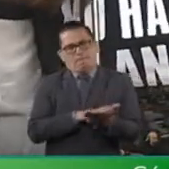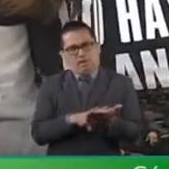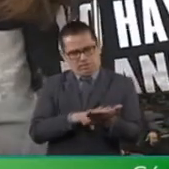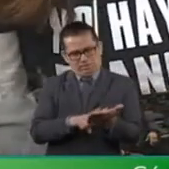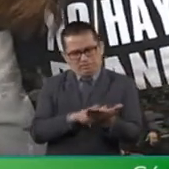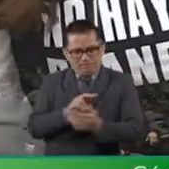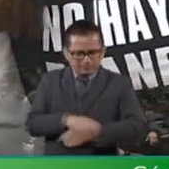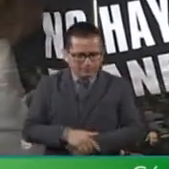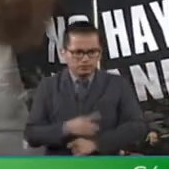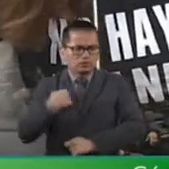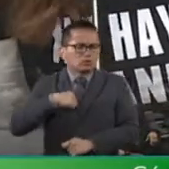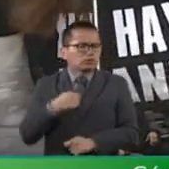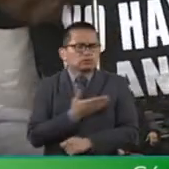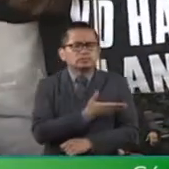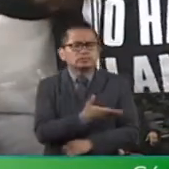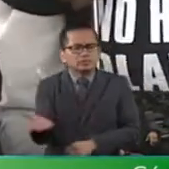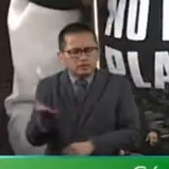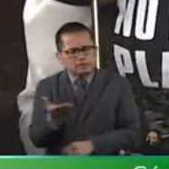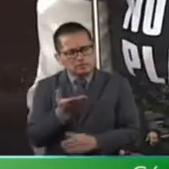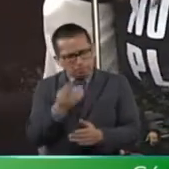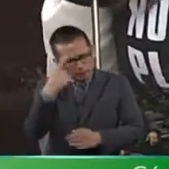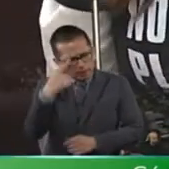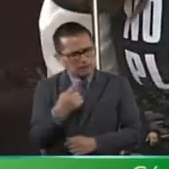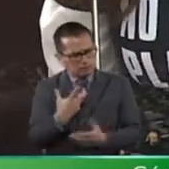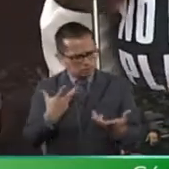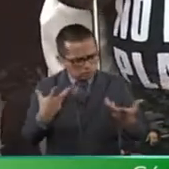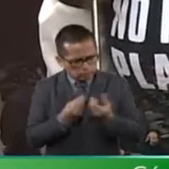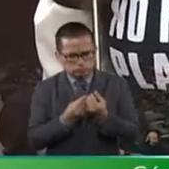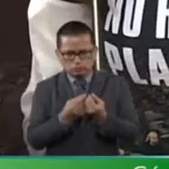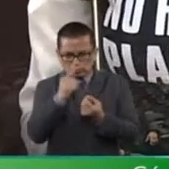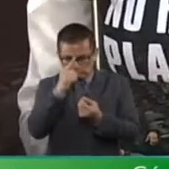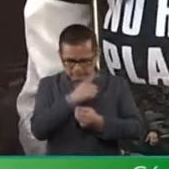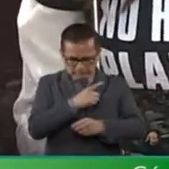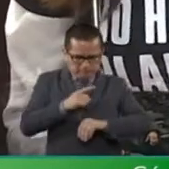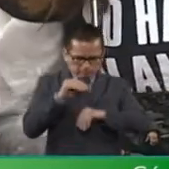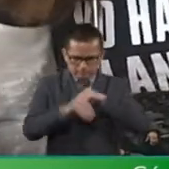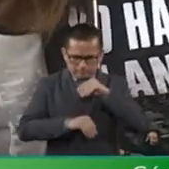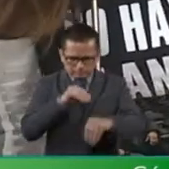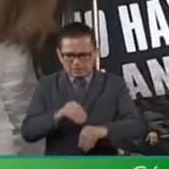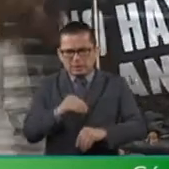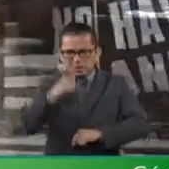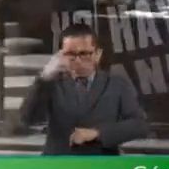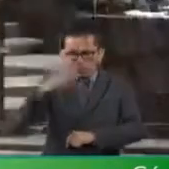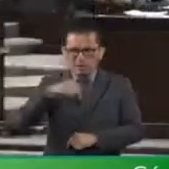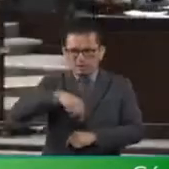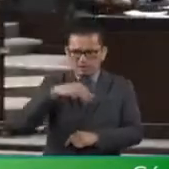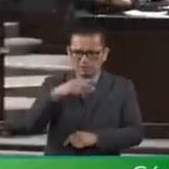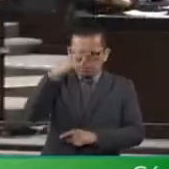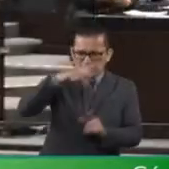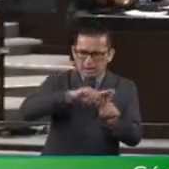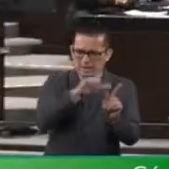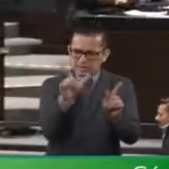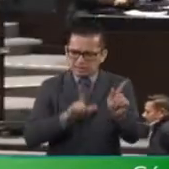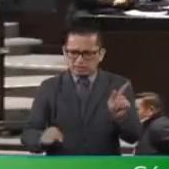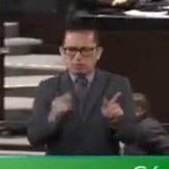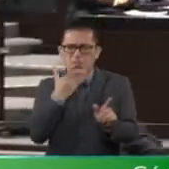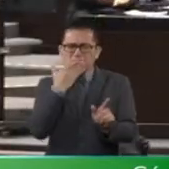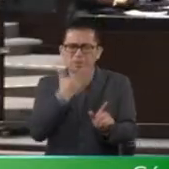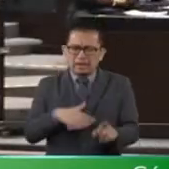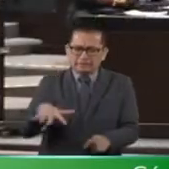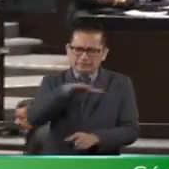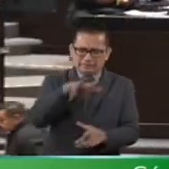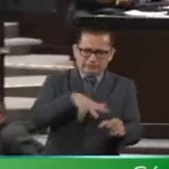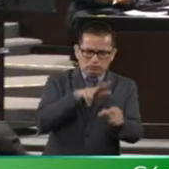diputadas y diputados, a construir el primer bloque por el clima de nuestro país. Uno que sume a diputadas